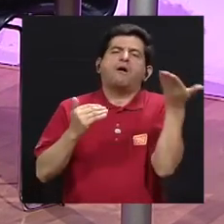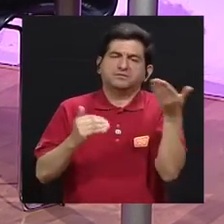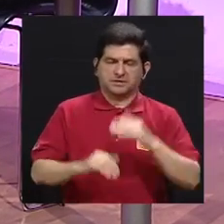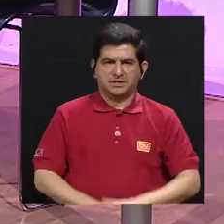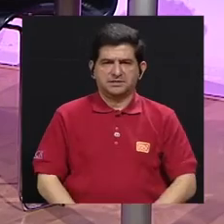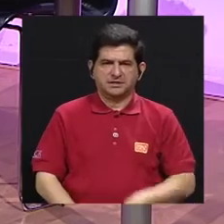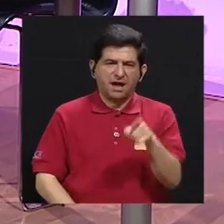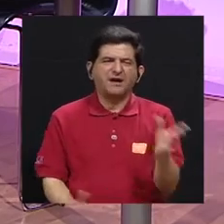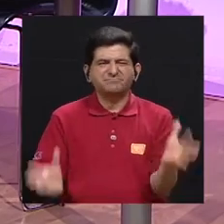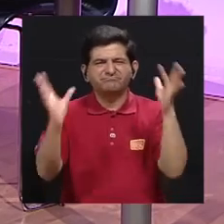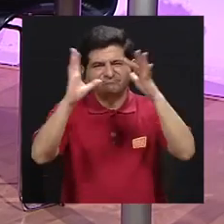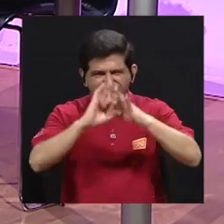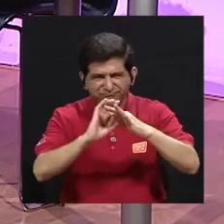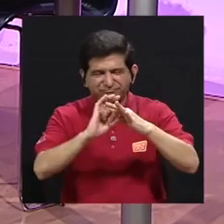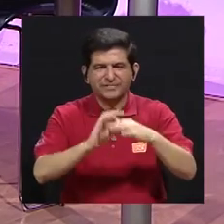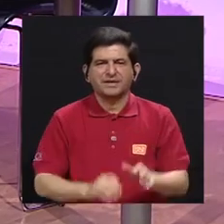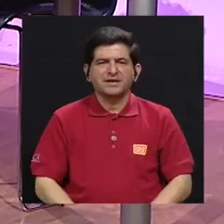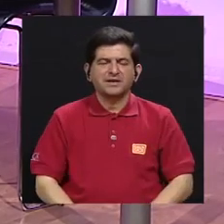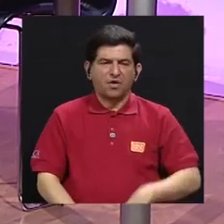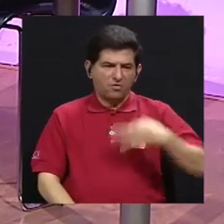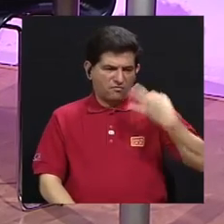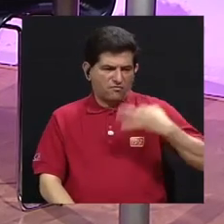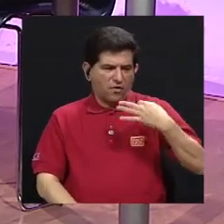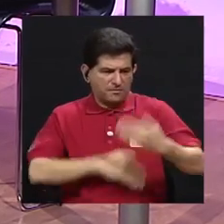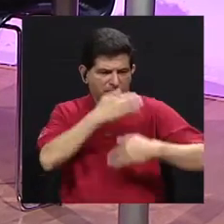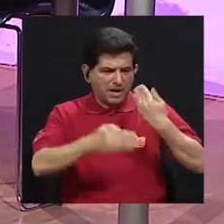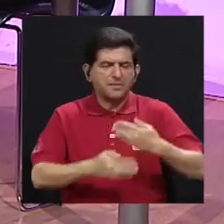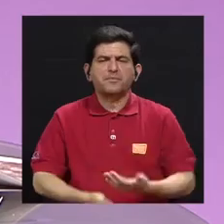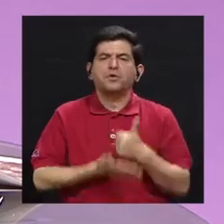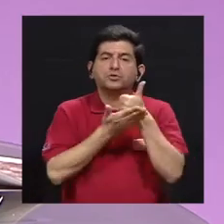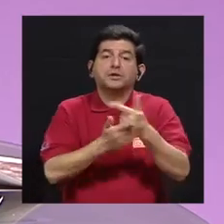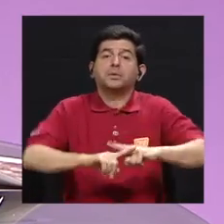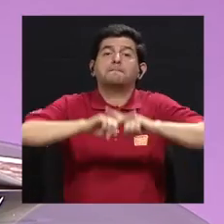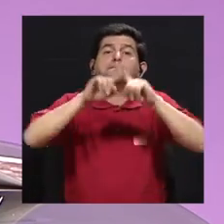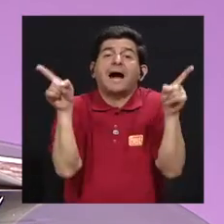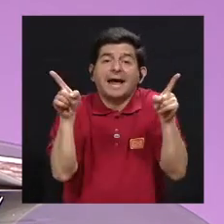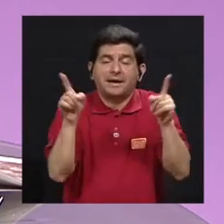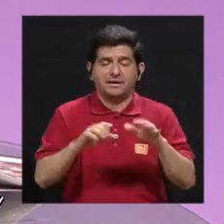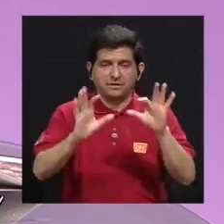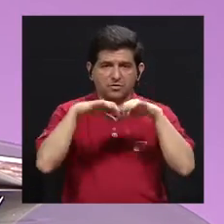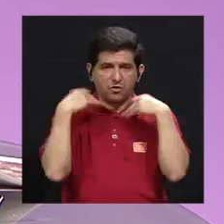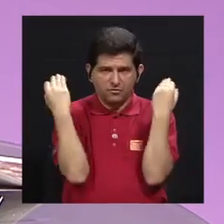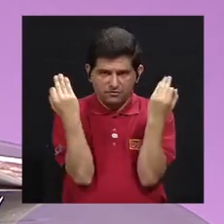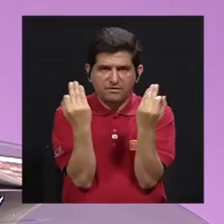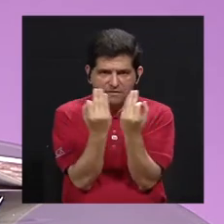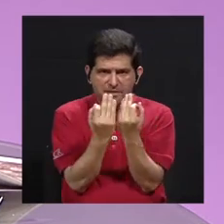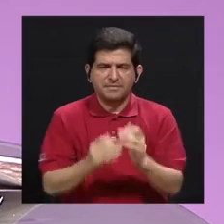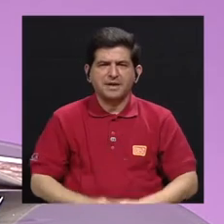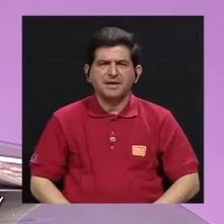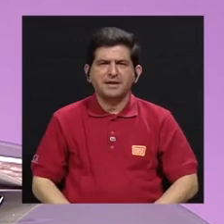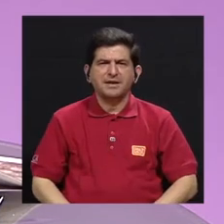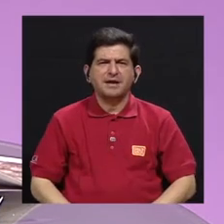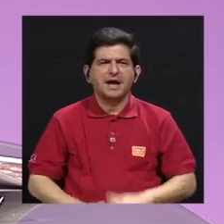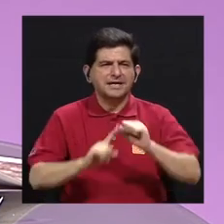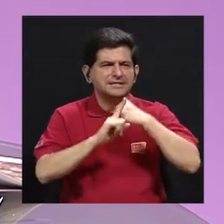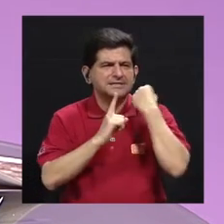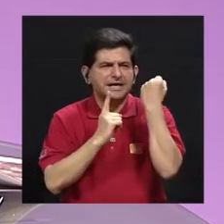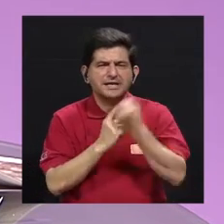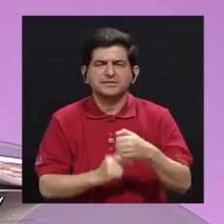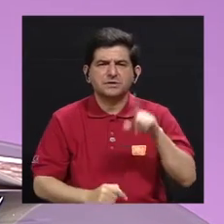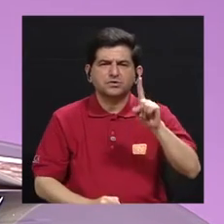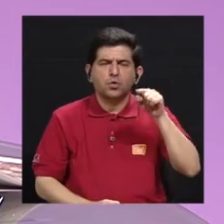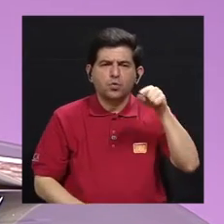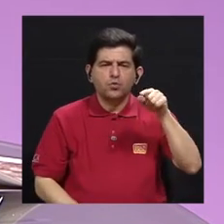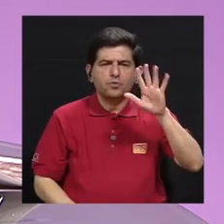cosas que están vinculados con la formalización del bono sin embargo las familias del estrato